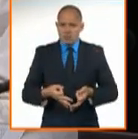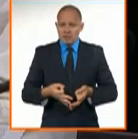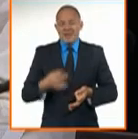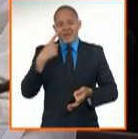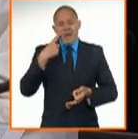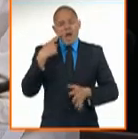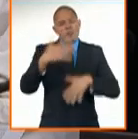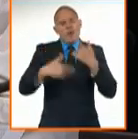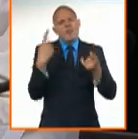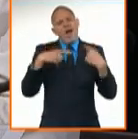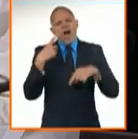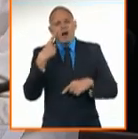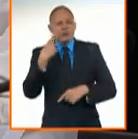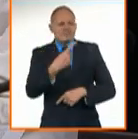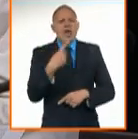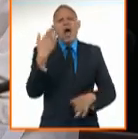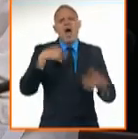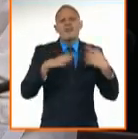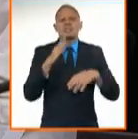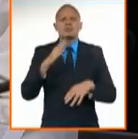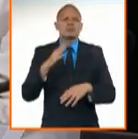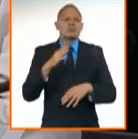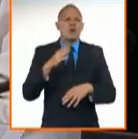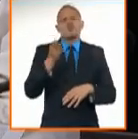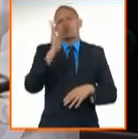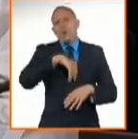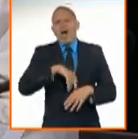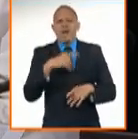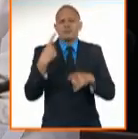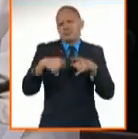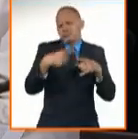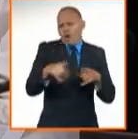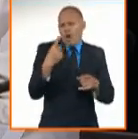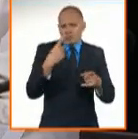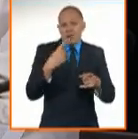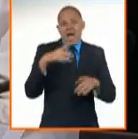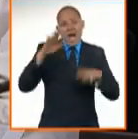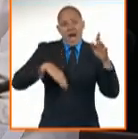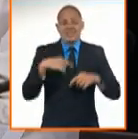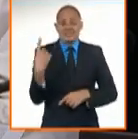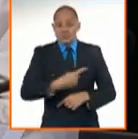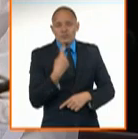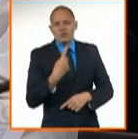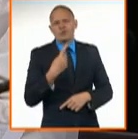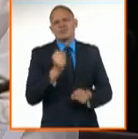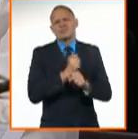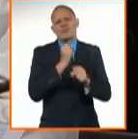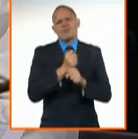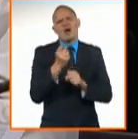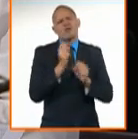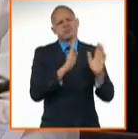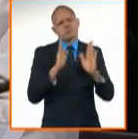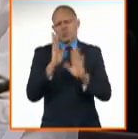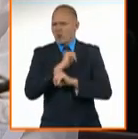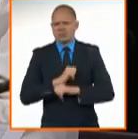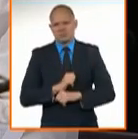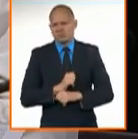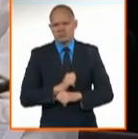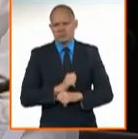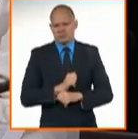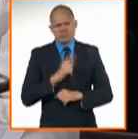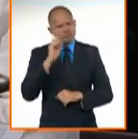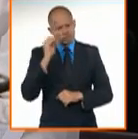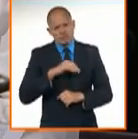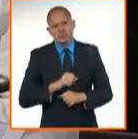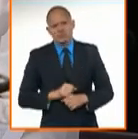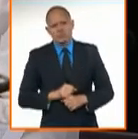de organizativo que tenemos que también trabajar ir perfeccionando en la medida que deseamos nuestra actividad pero indiscutiblemente